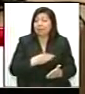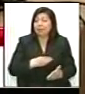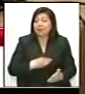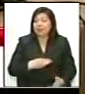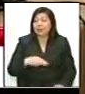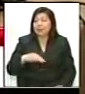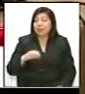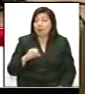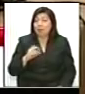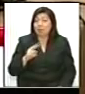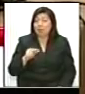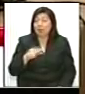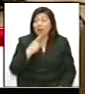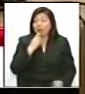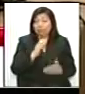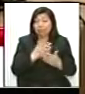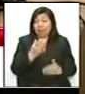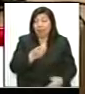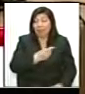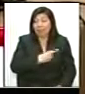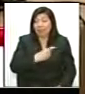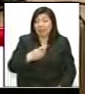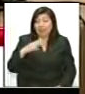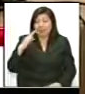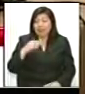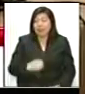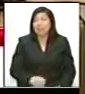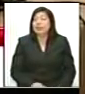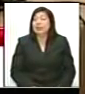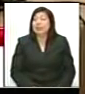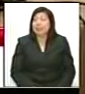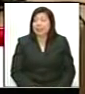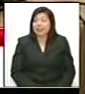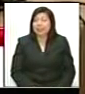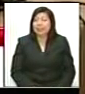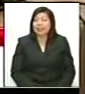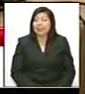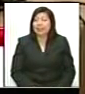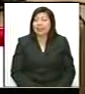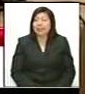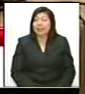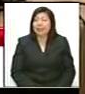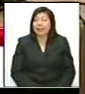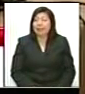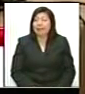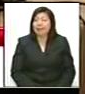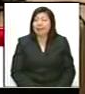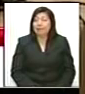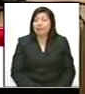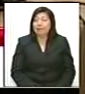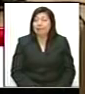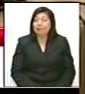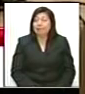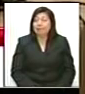Carlos Morán, al director general de la policía, a su viceministro, a las autoridades que están aquí. Hace